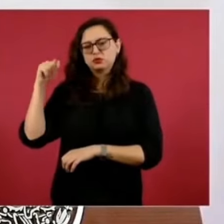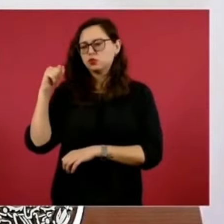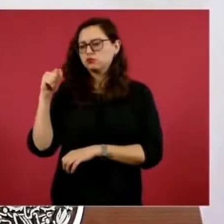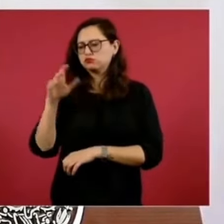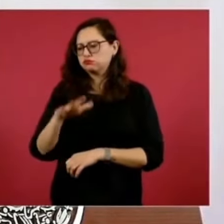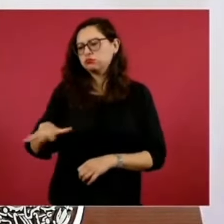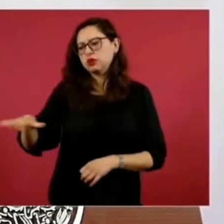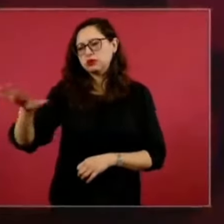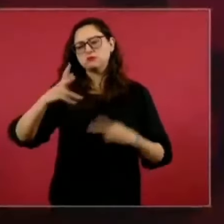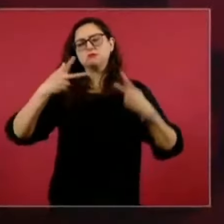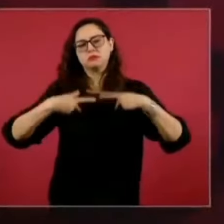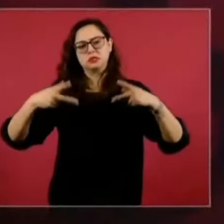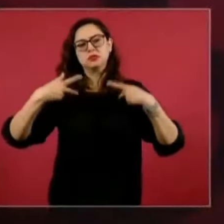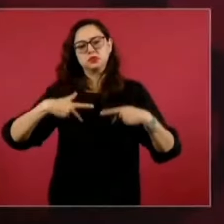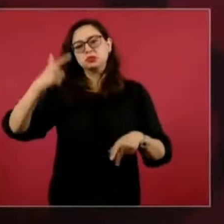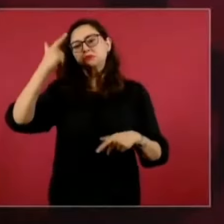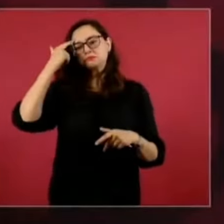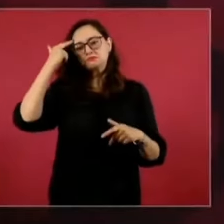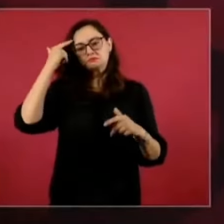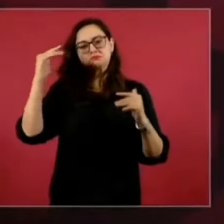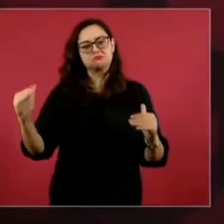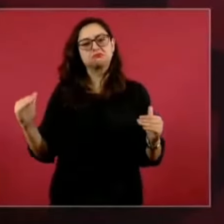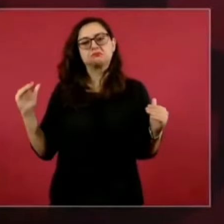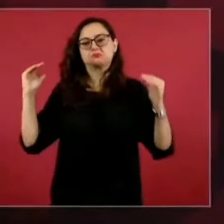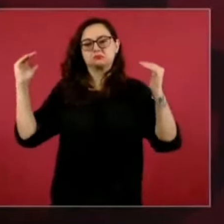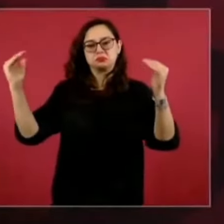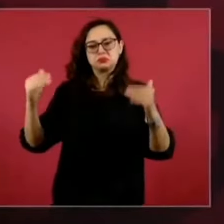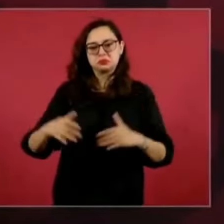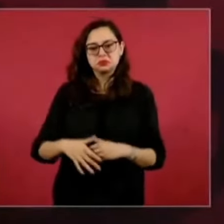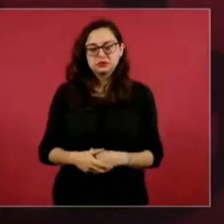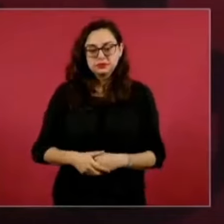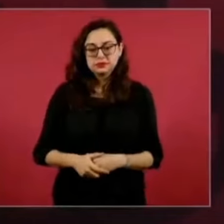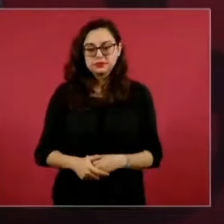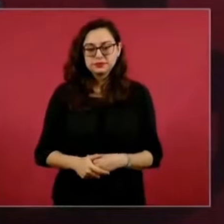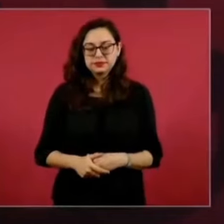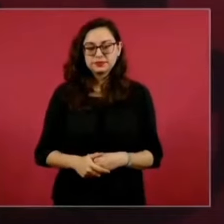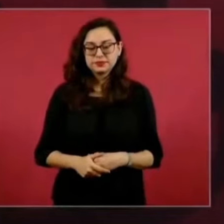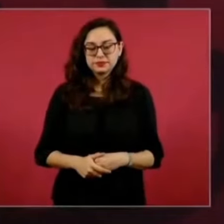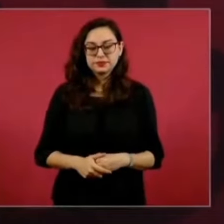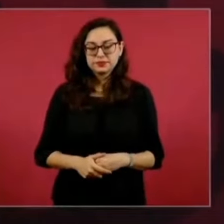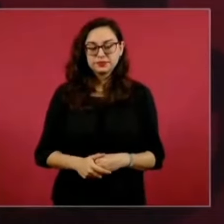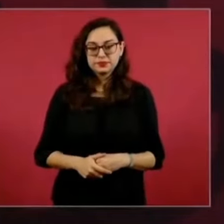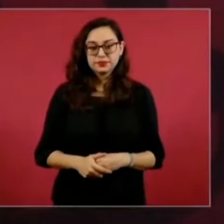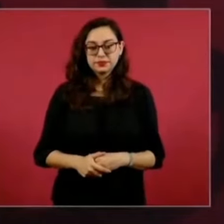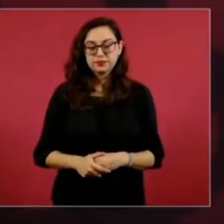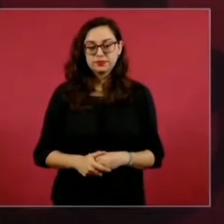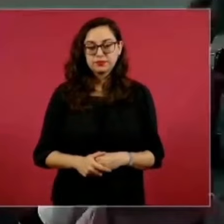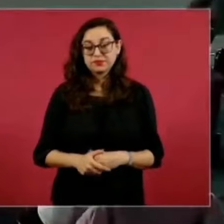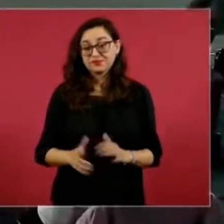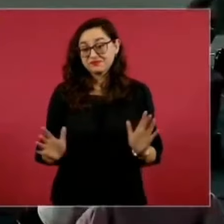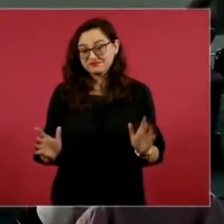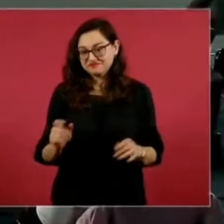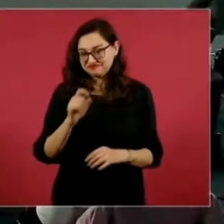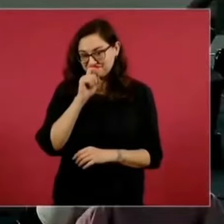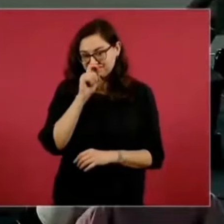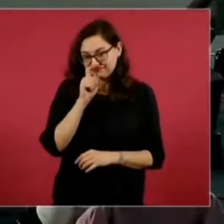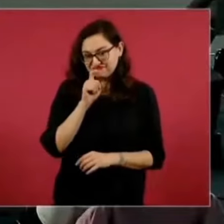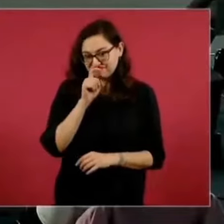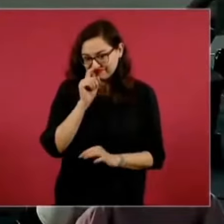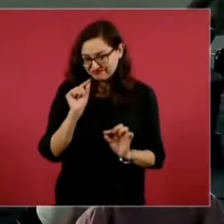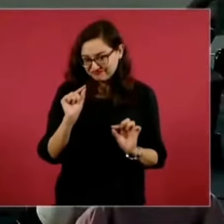eh fue el estado del país voy a presumir